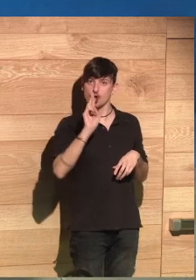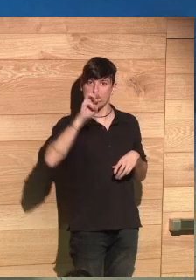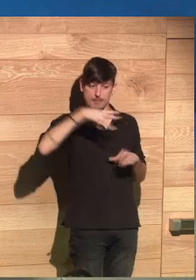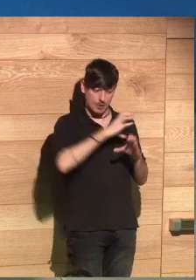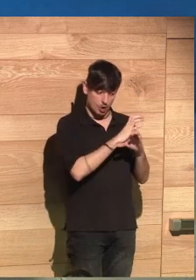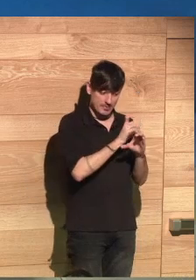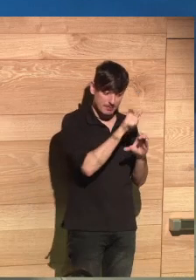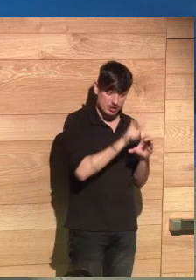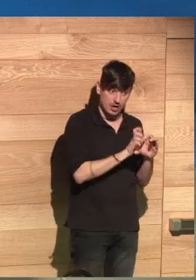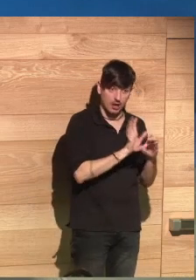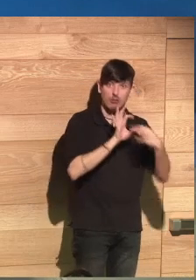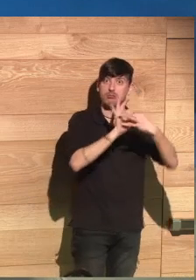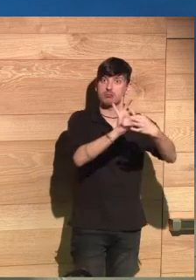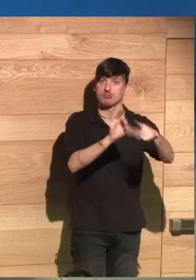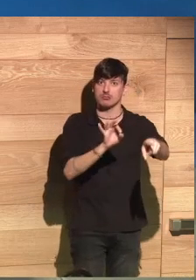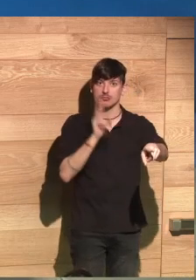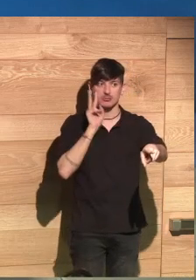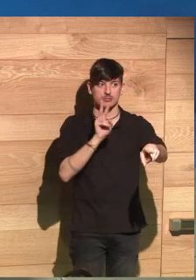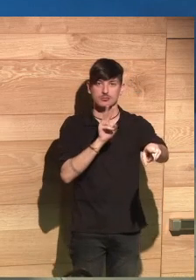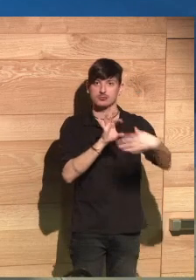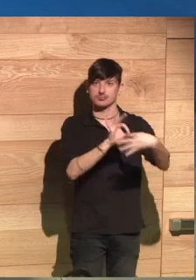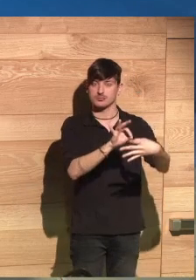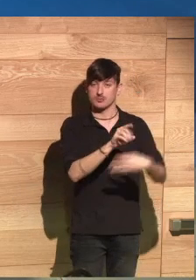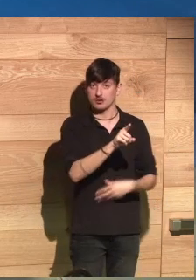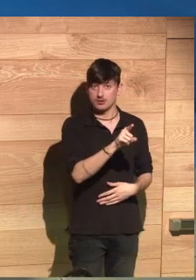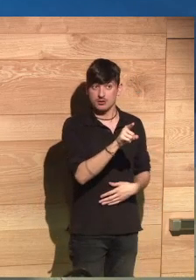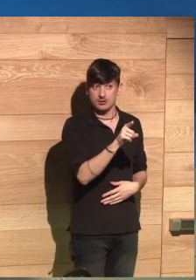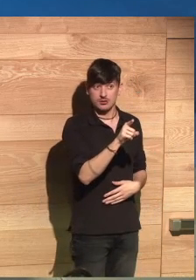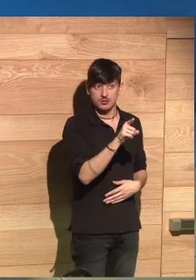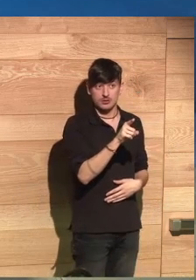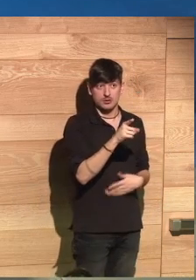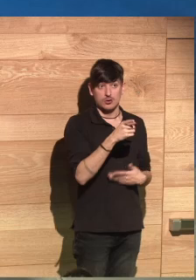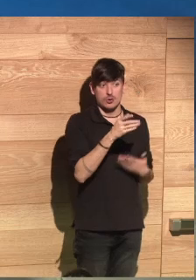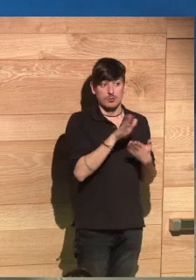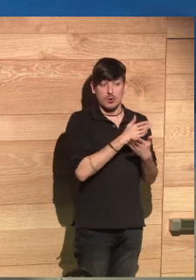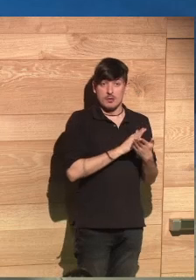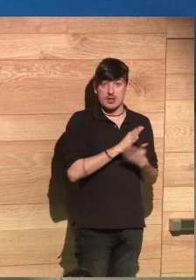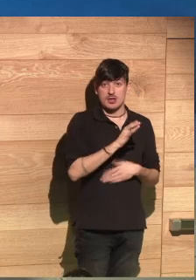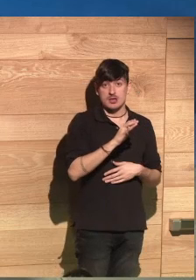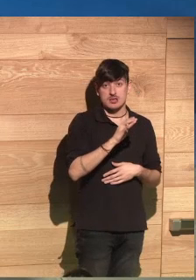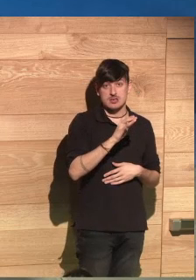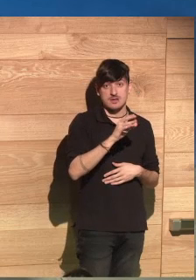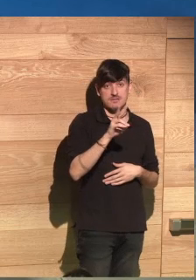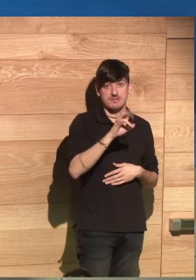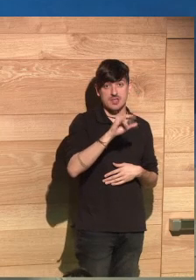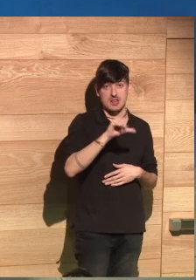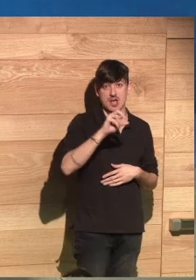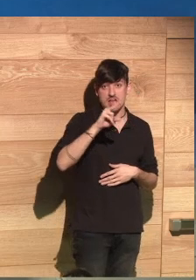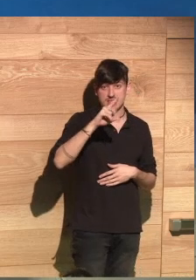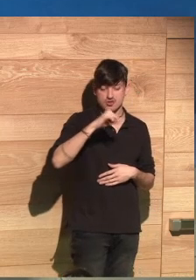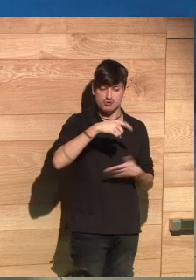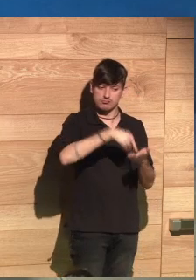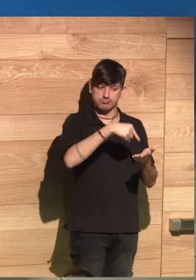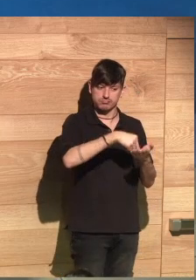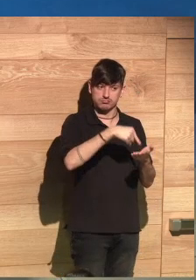era la introducción, es un fragmento de un poema de Idea Vilariño, porque reivindico la construcción existencial